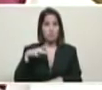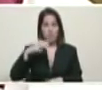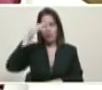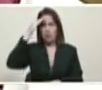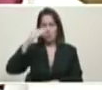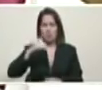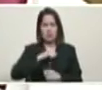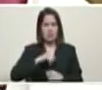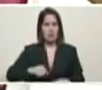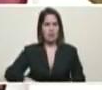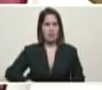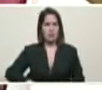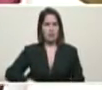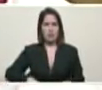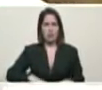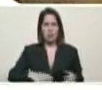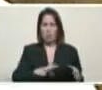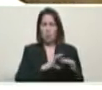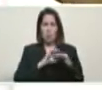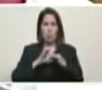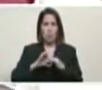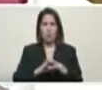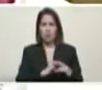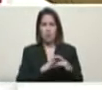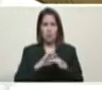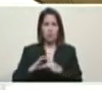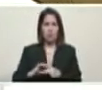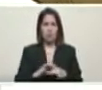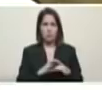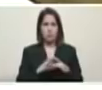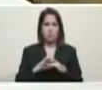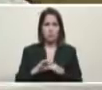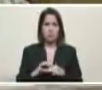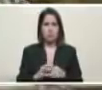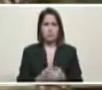Armada está más unida que nunca.